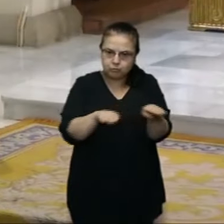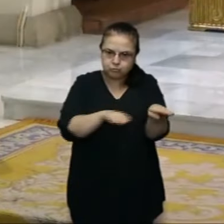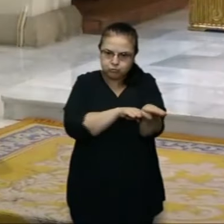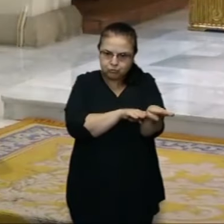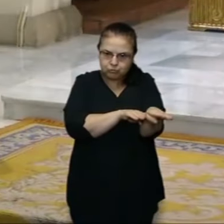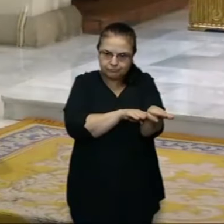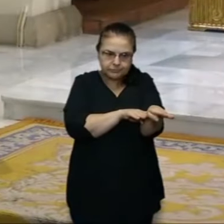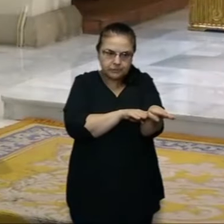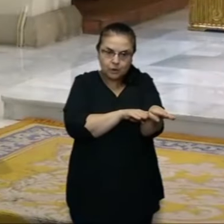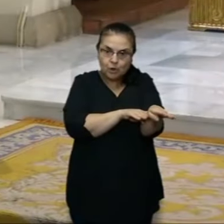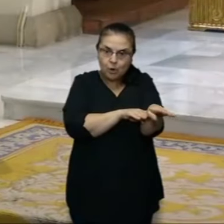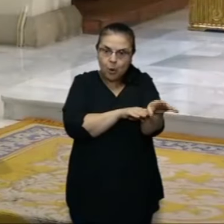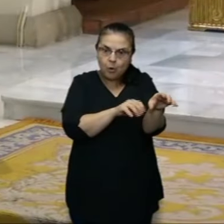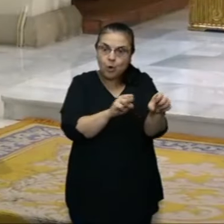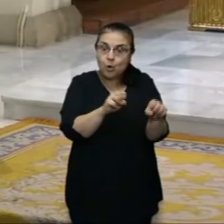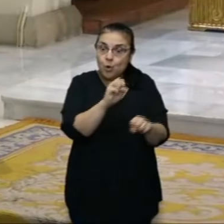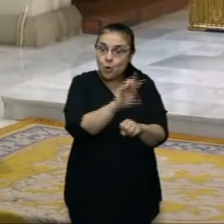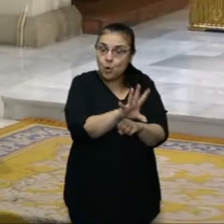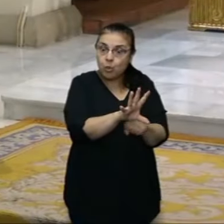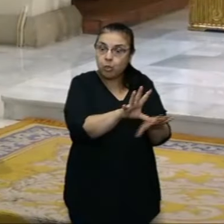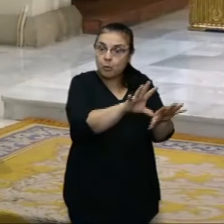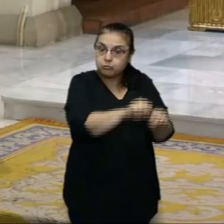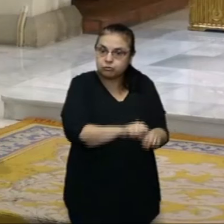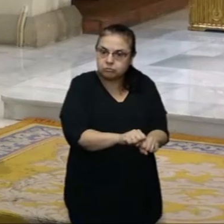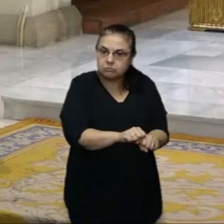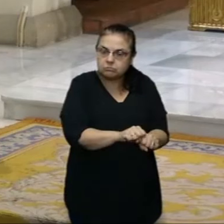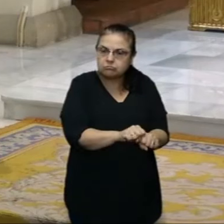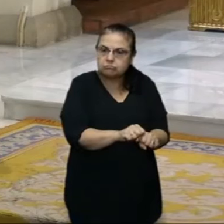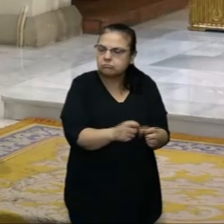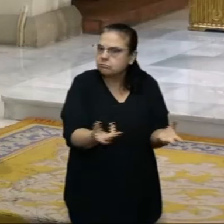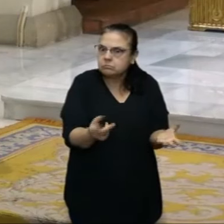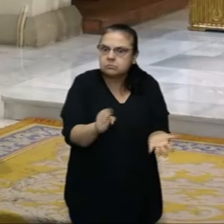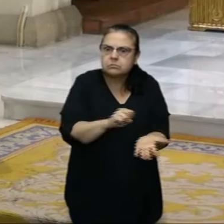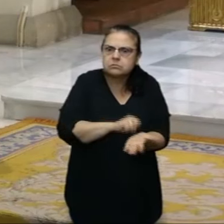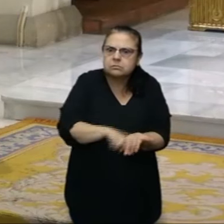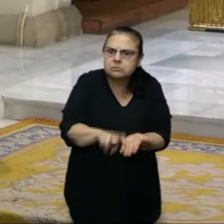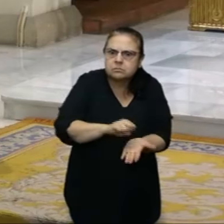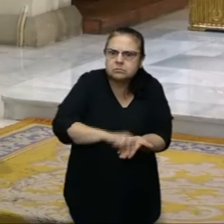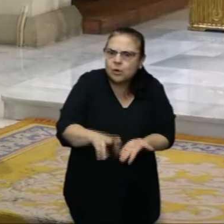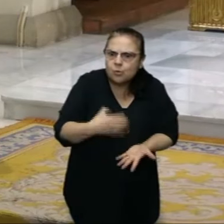luces, pues me di cuenta de que no podía caminar,